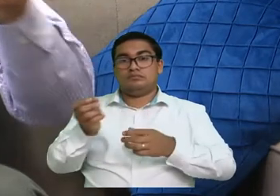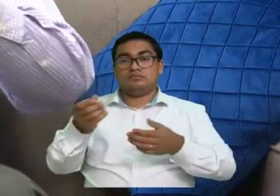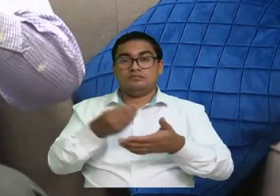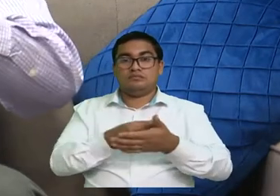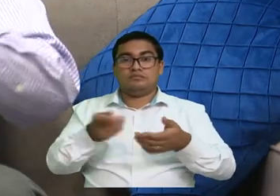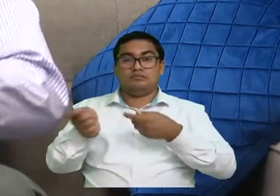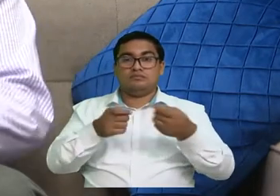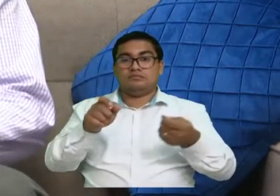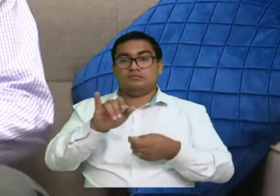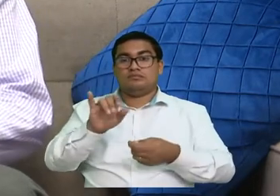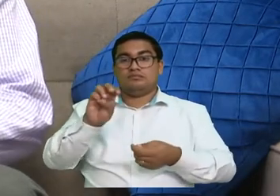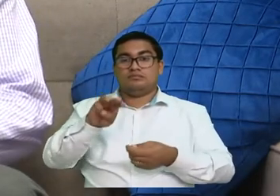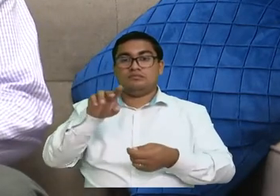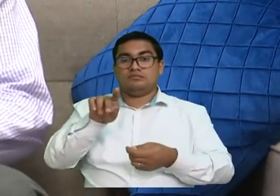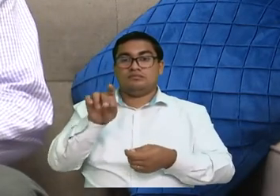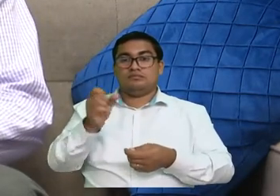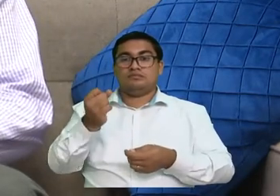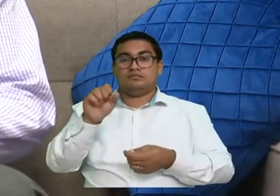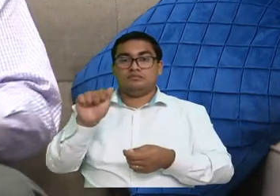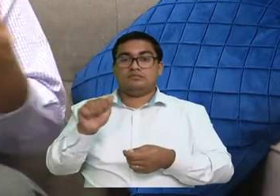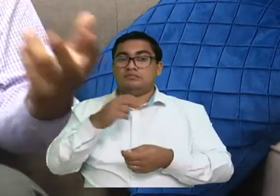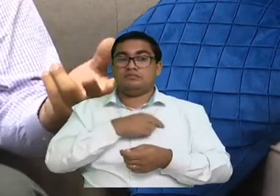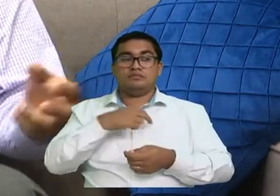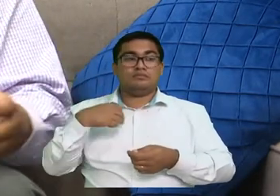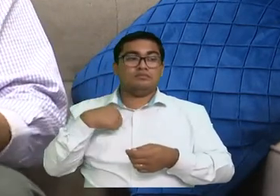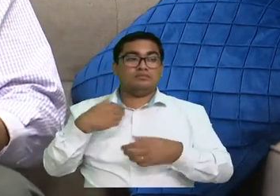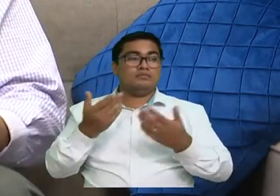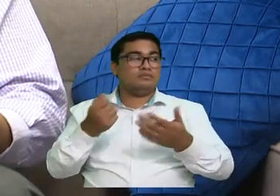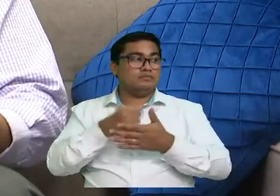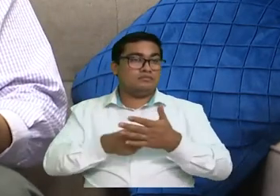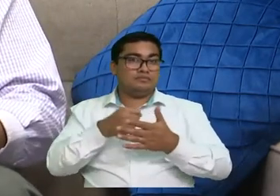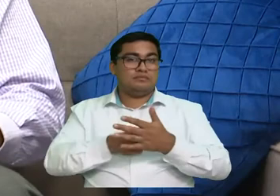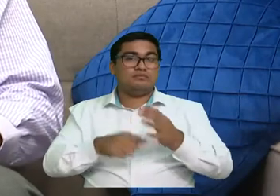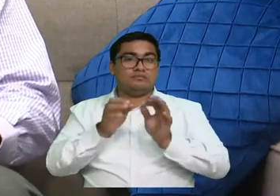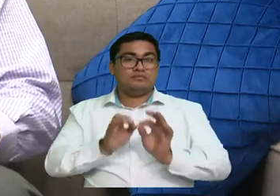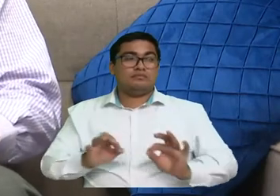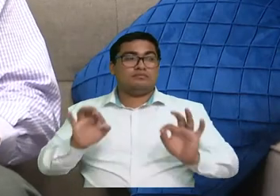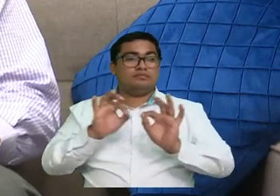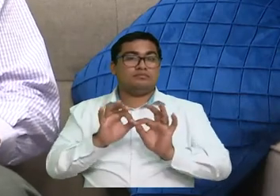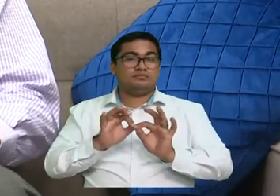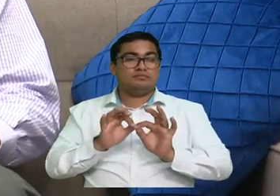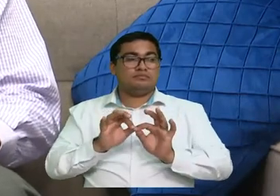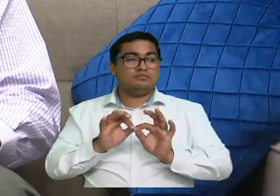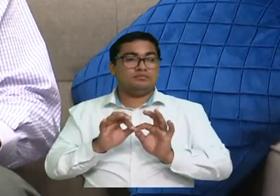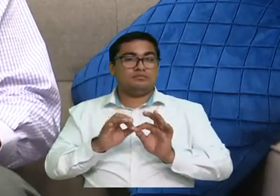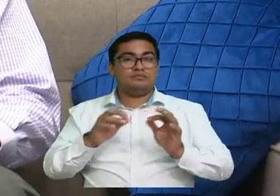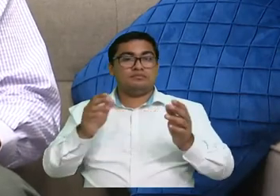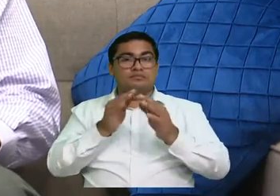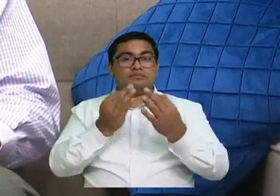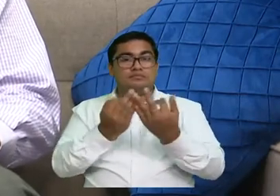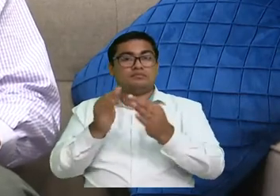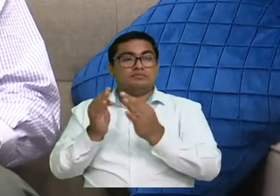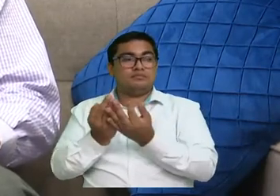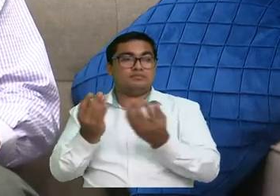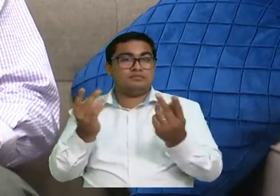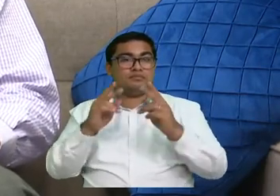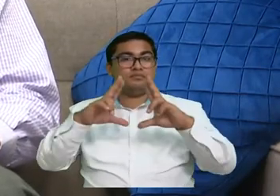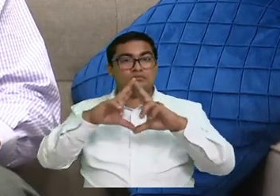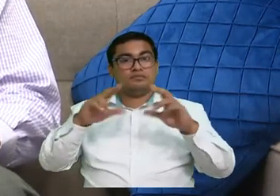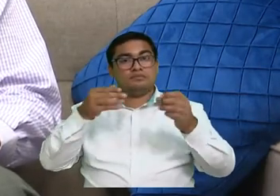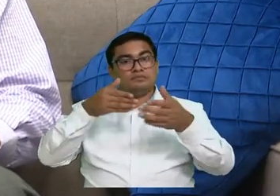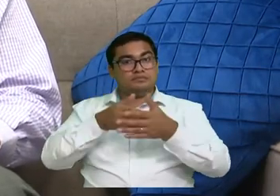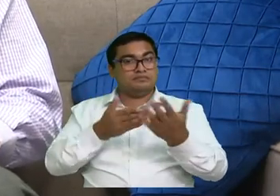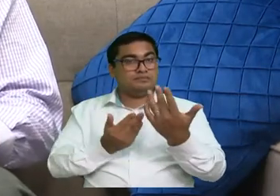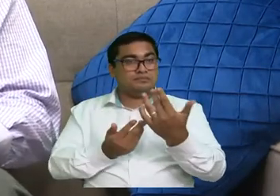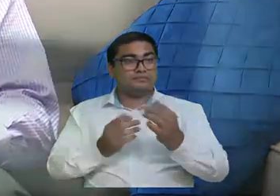el INPESCA dentro de este sistema, haciendo esfuerzos importantes para garantizar el desarrollo de nuestras familias nicaragüenses. Breve pausa